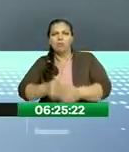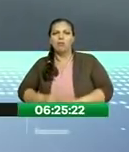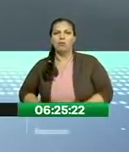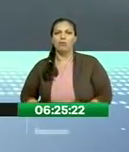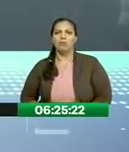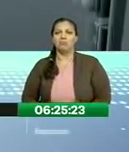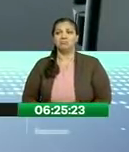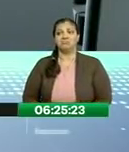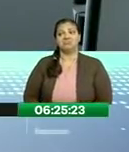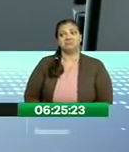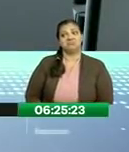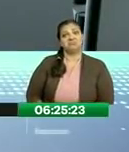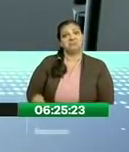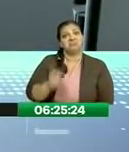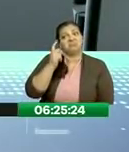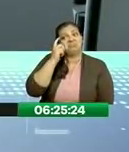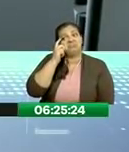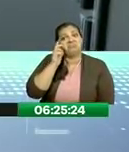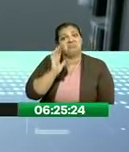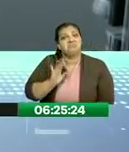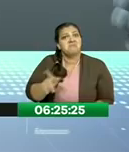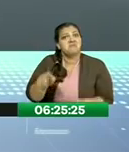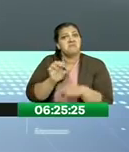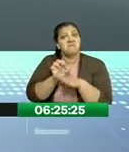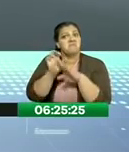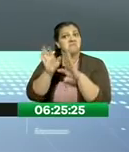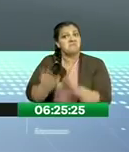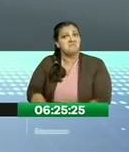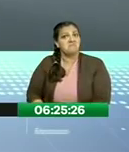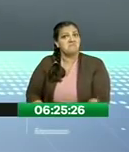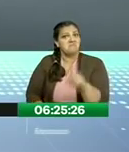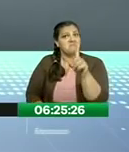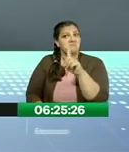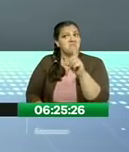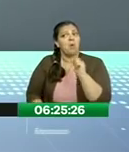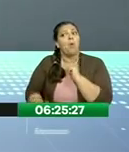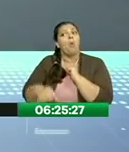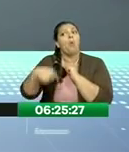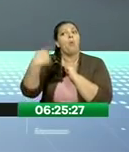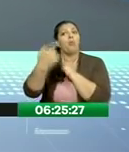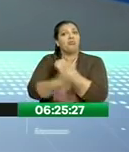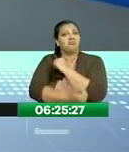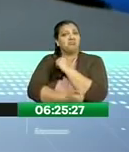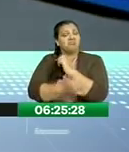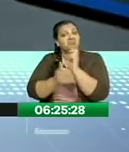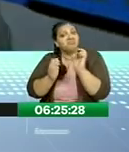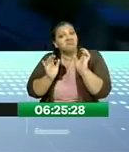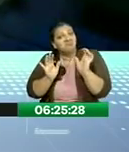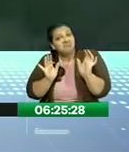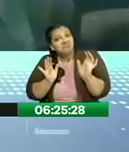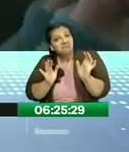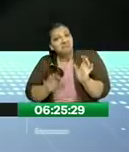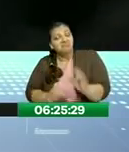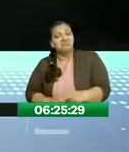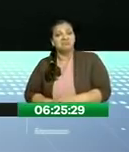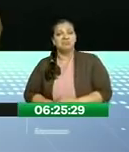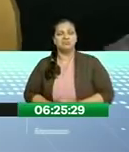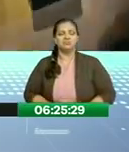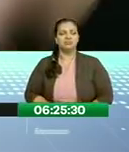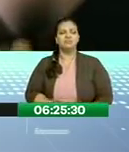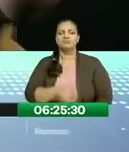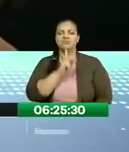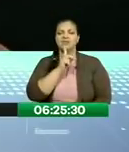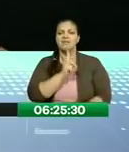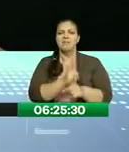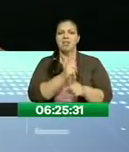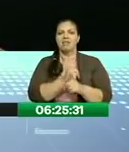ni ecuatoriano. Digo. Sí. Digo. Es verdad. No sé, quizás ni es ni ecuatoriano. Tiene nuevamente razón, como yo decía, que muchas delincuencias